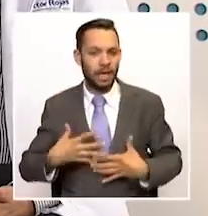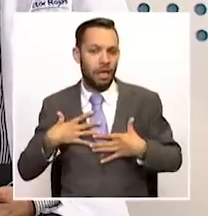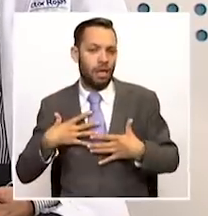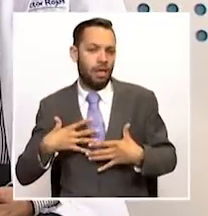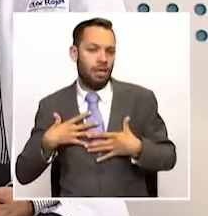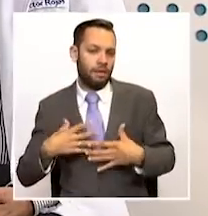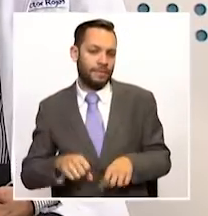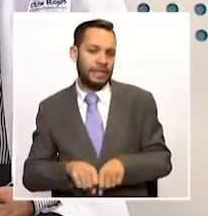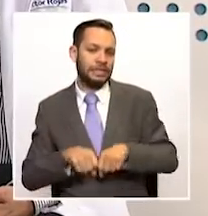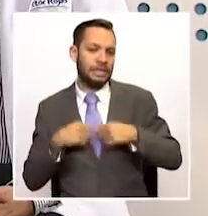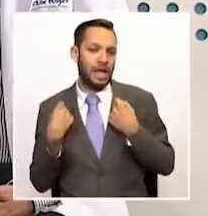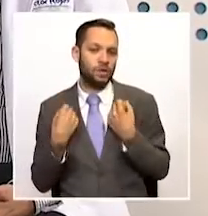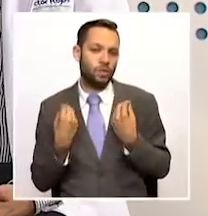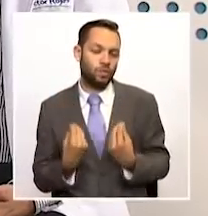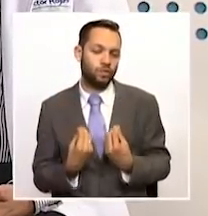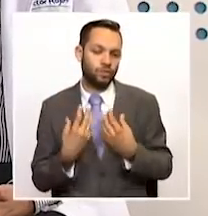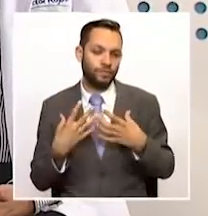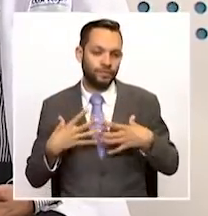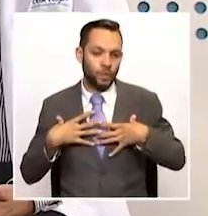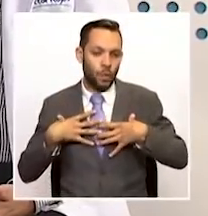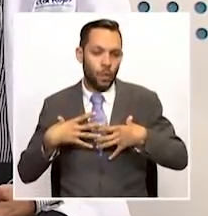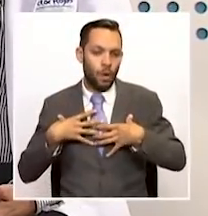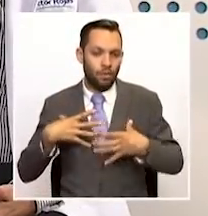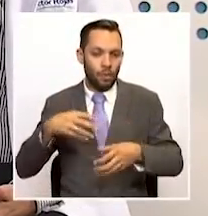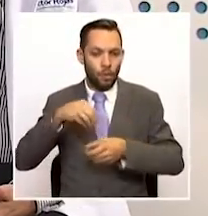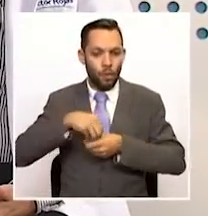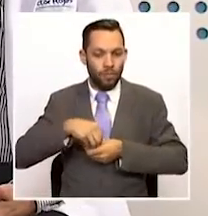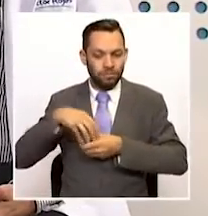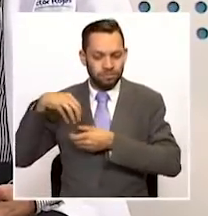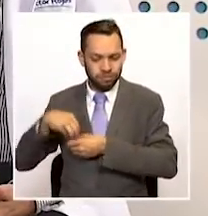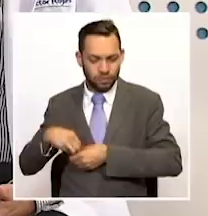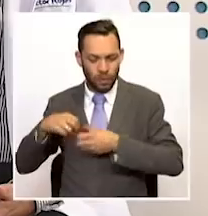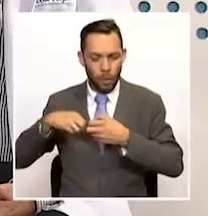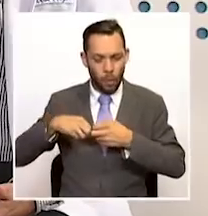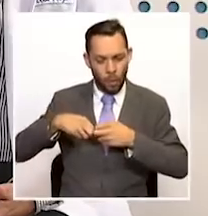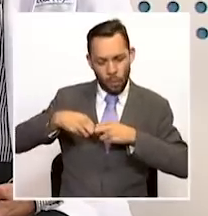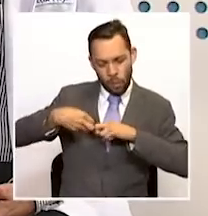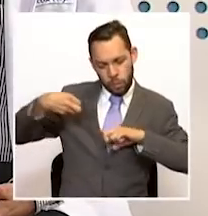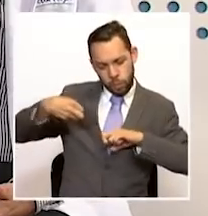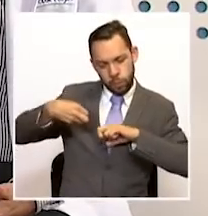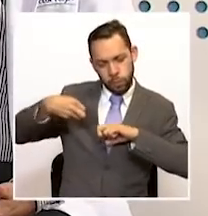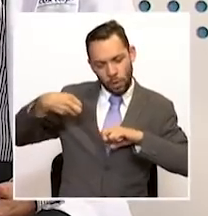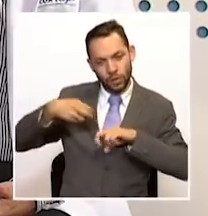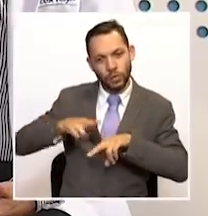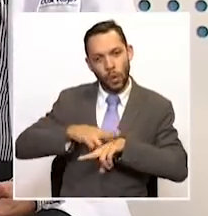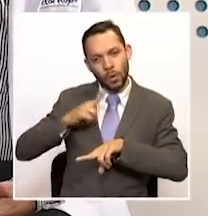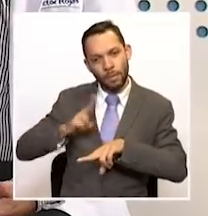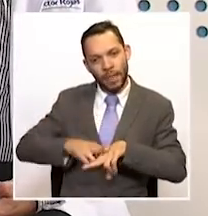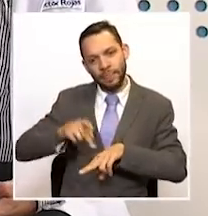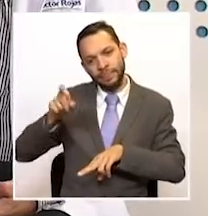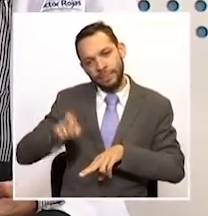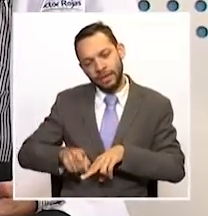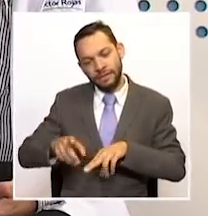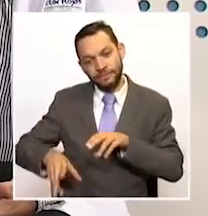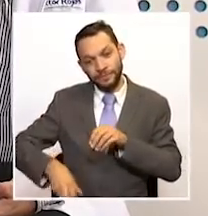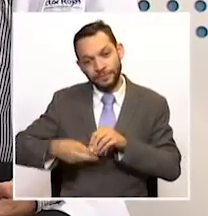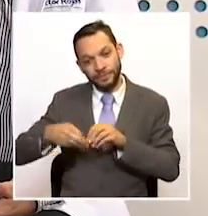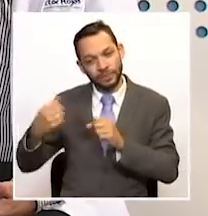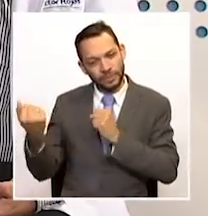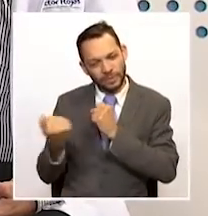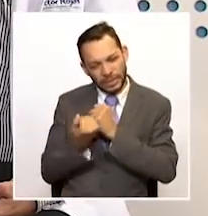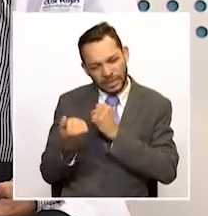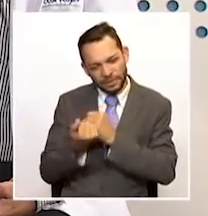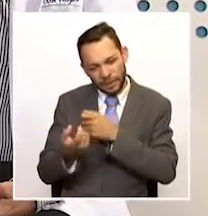suplir la saturación para que su cuerpo sus tejidos hagan su función normal porque si nosotros tenemos una saturación baja